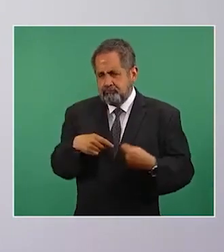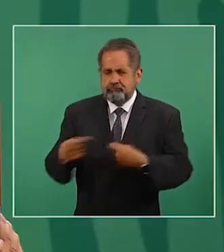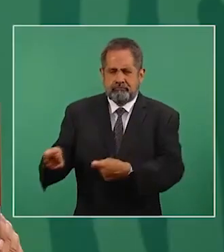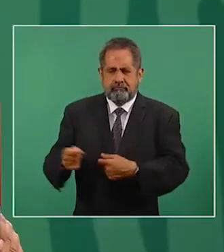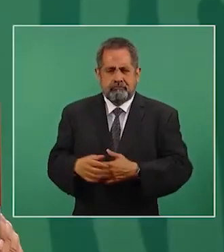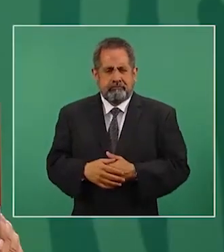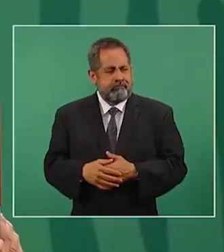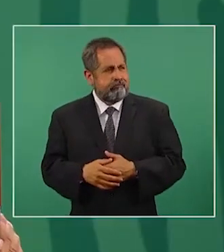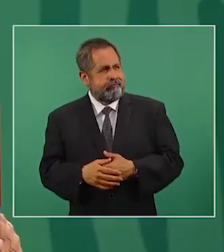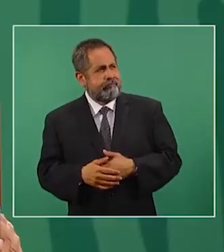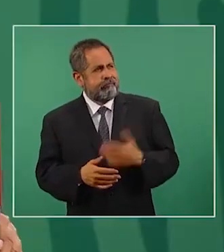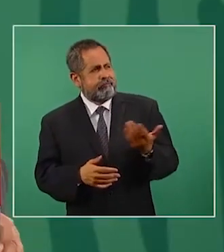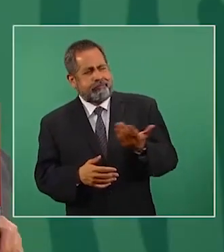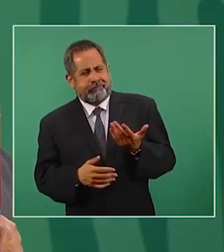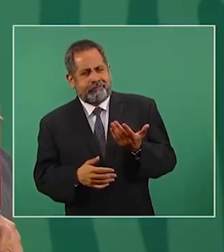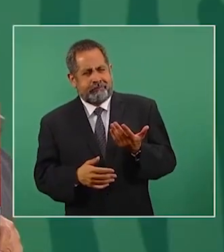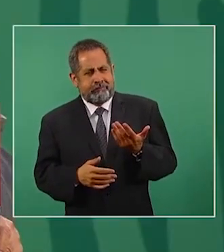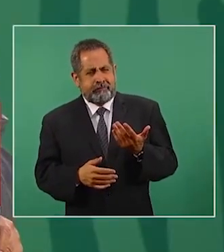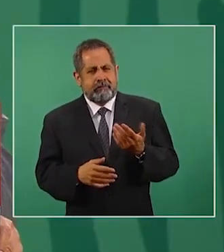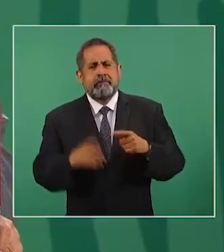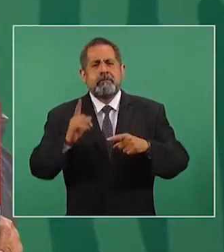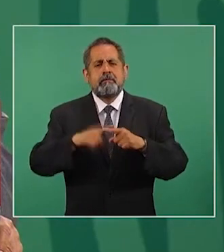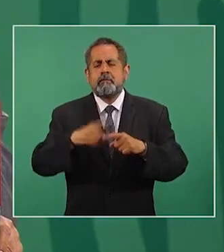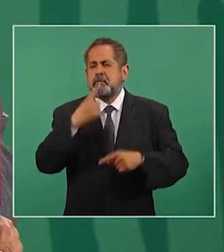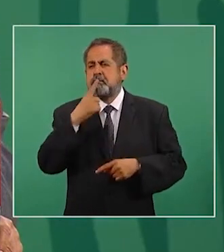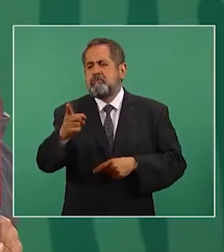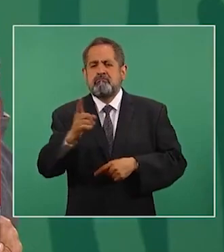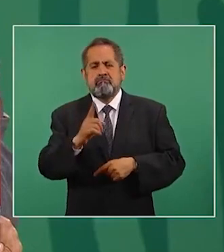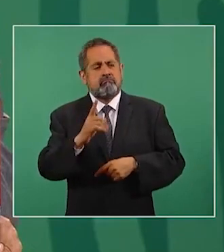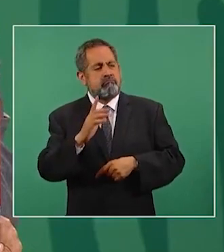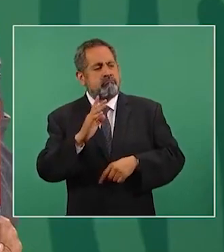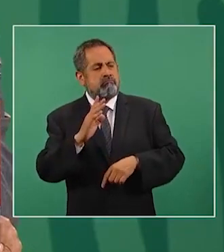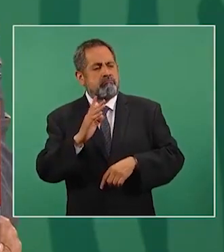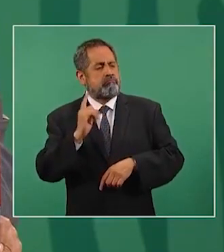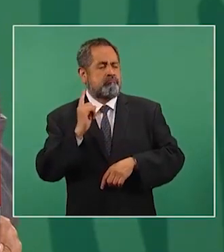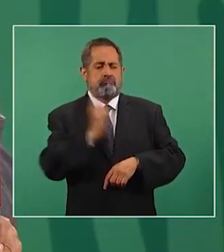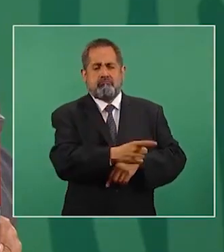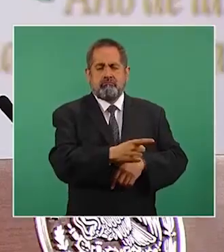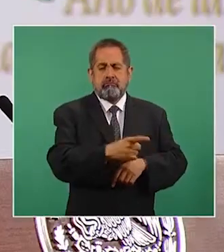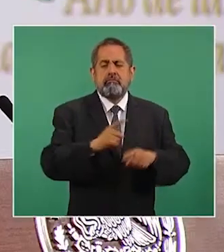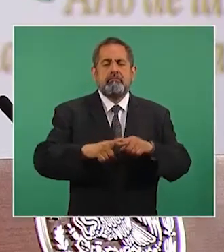¿A quién creen que acusa el gobierno de Estados Unidos?